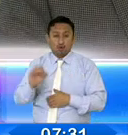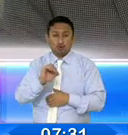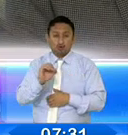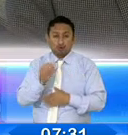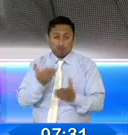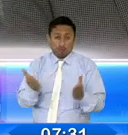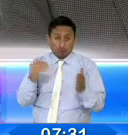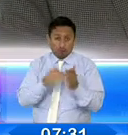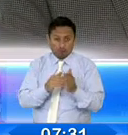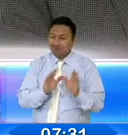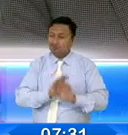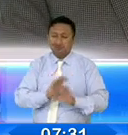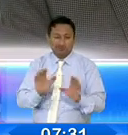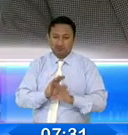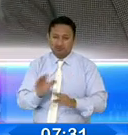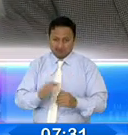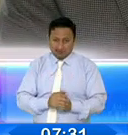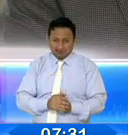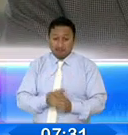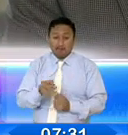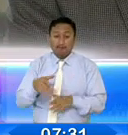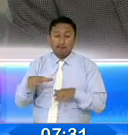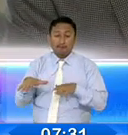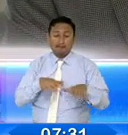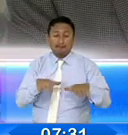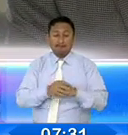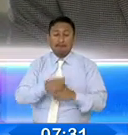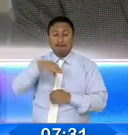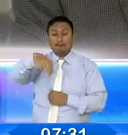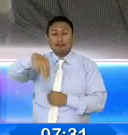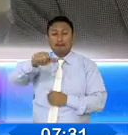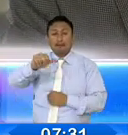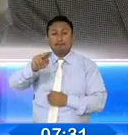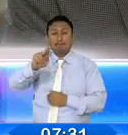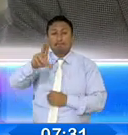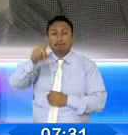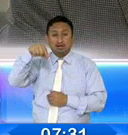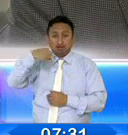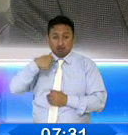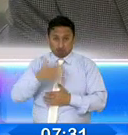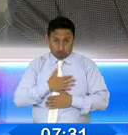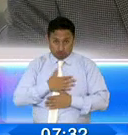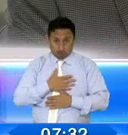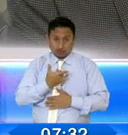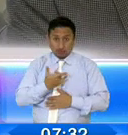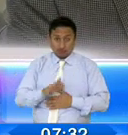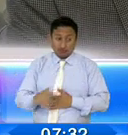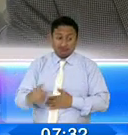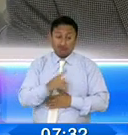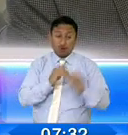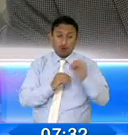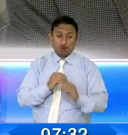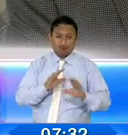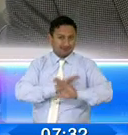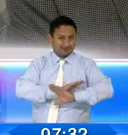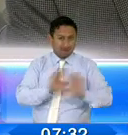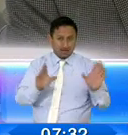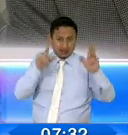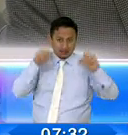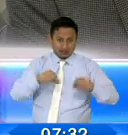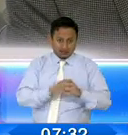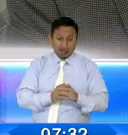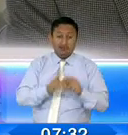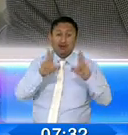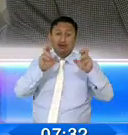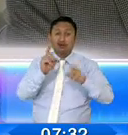menos la coordinación de Marrón Santi no es extremista, no va a pasar lo de octubre. Vamos a enmarcar en el marco del